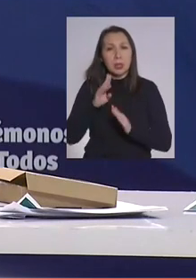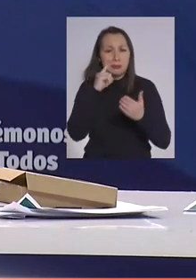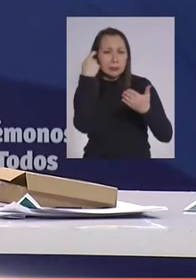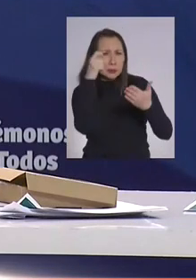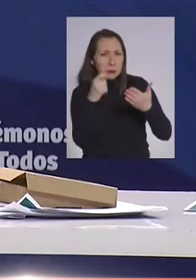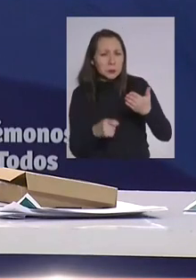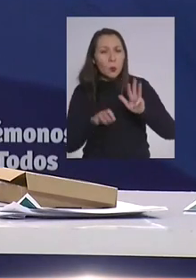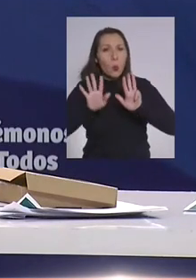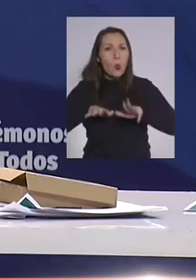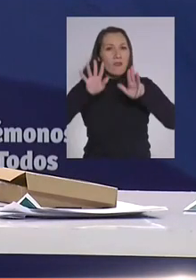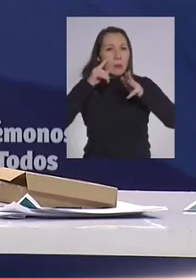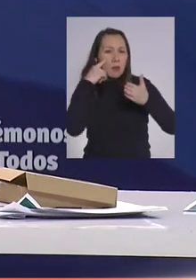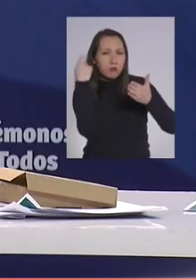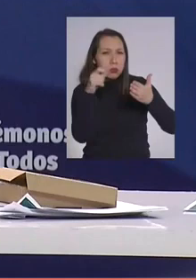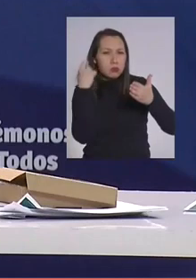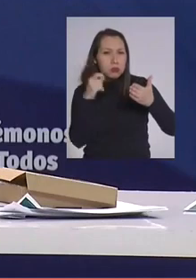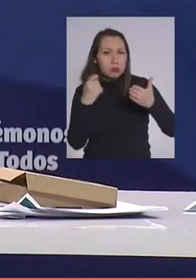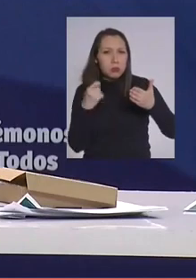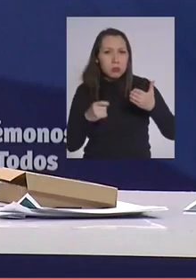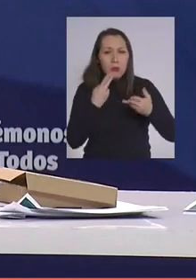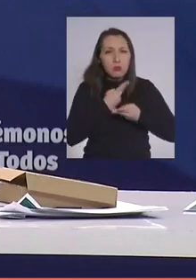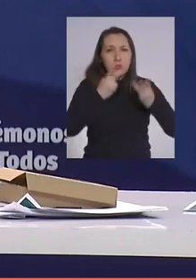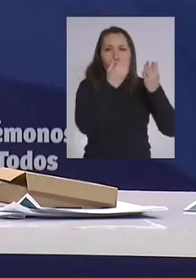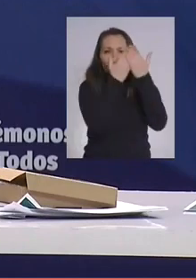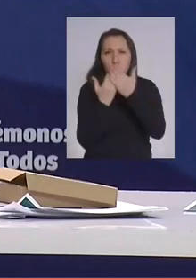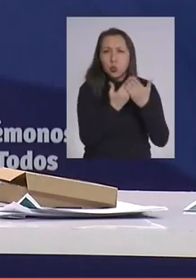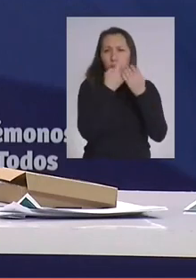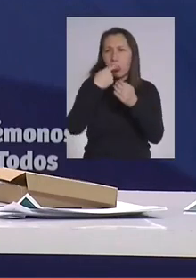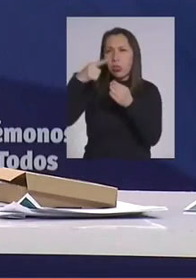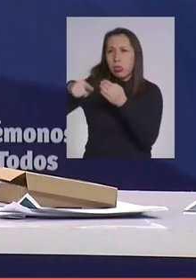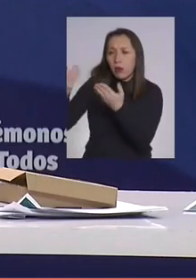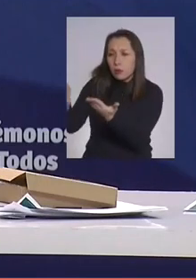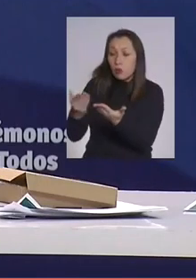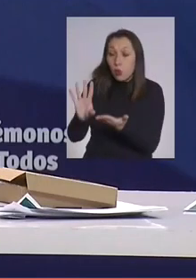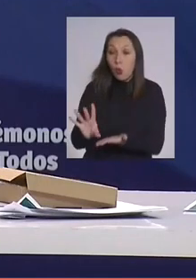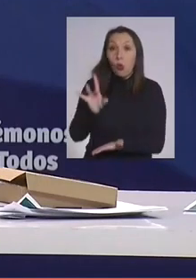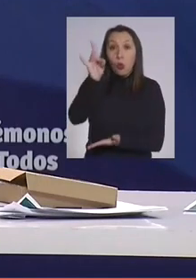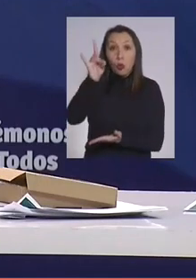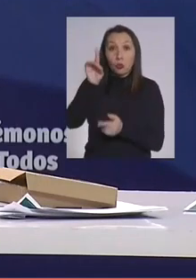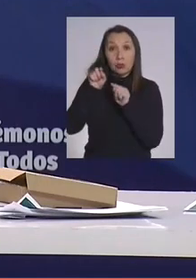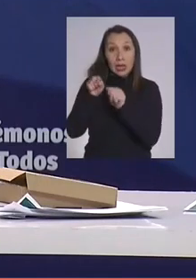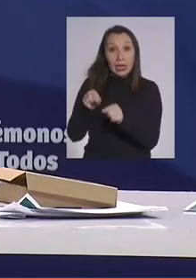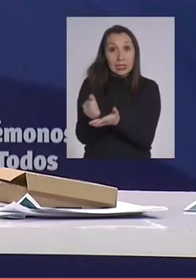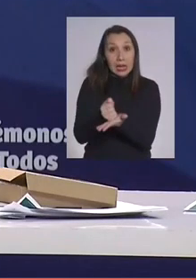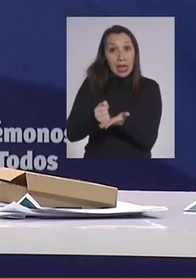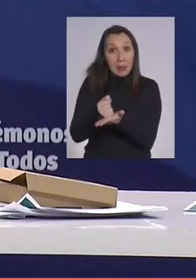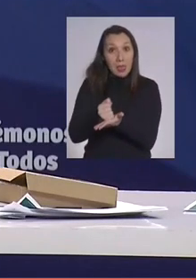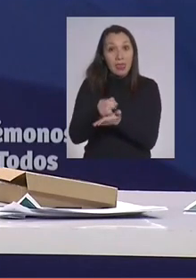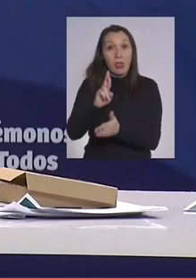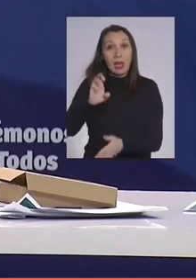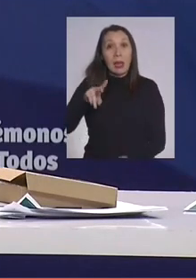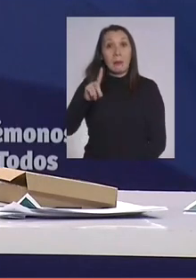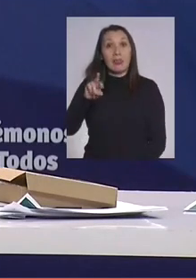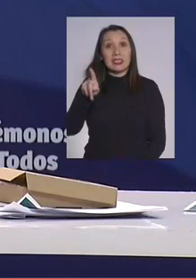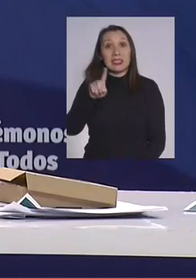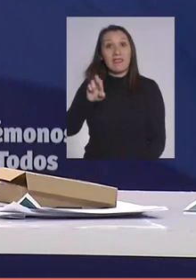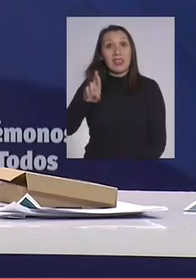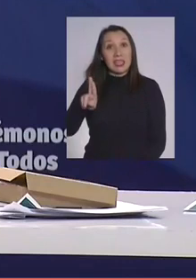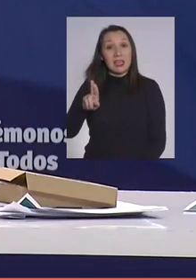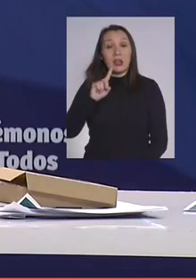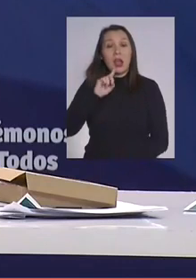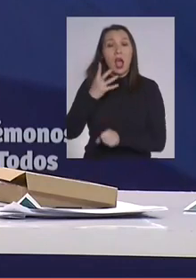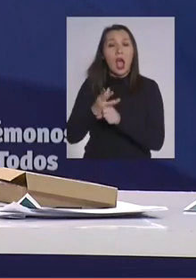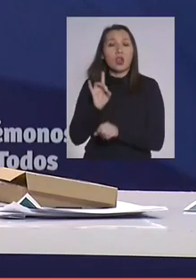revisión de más de nueve mil publicaciones encontró que para este medicamento solamente